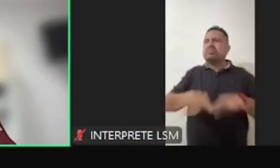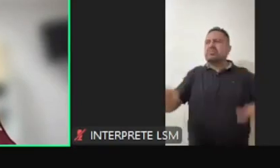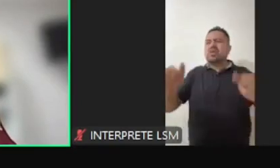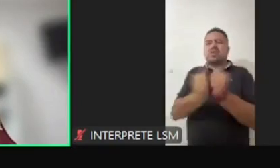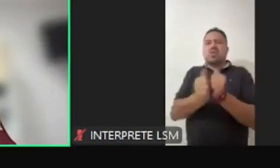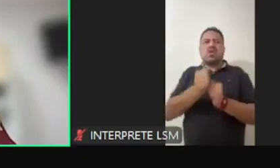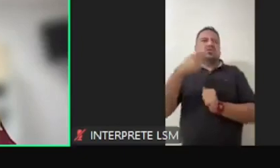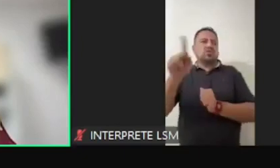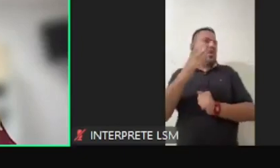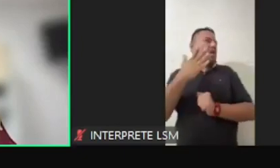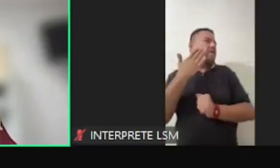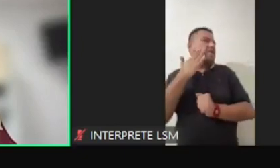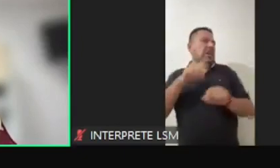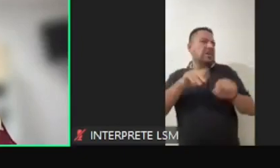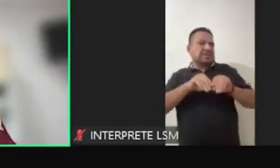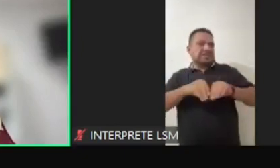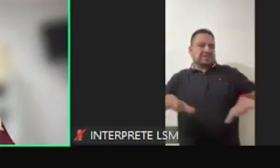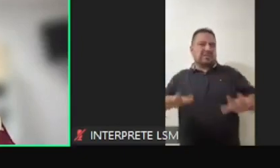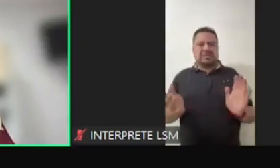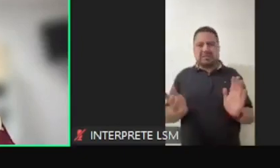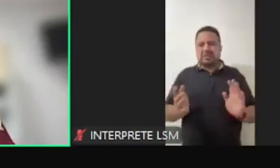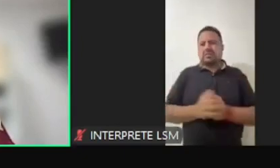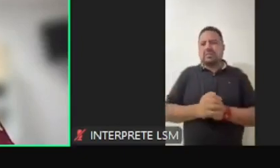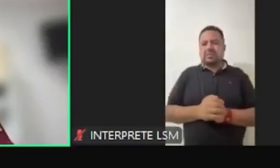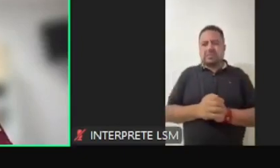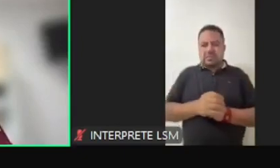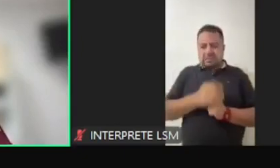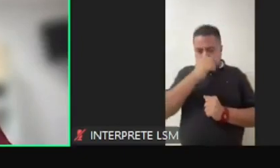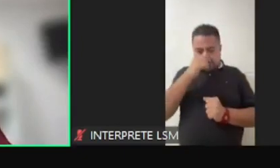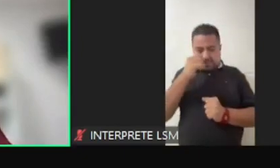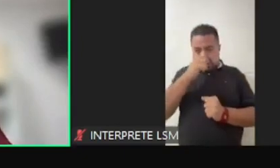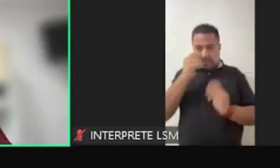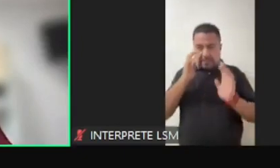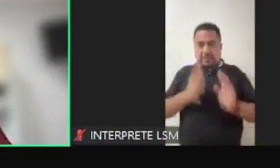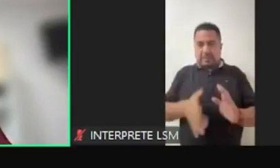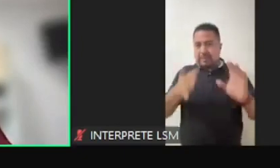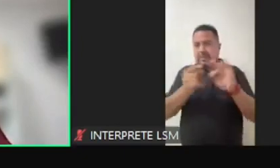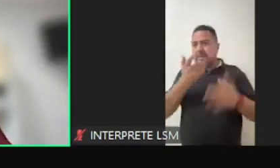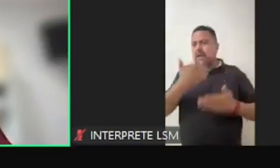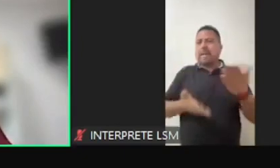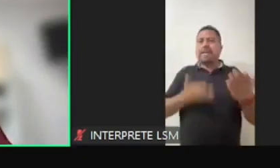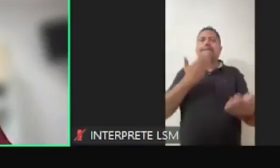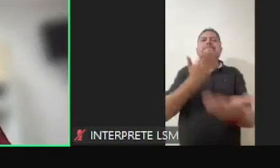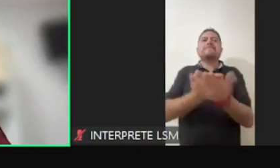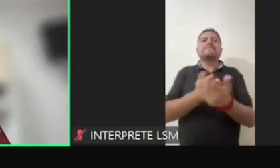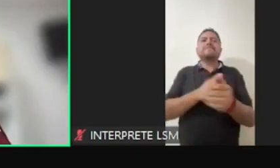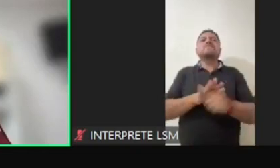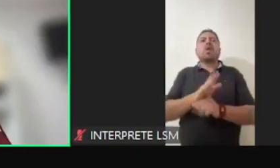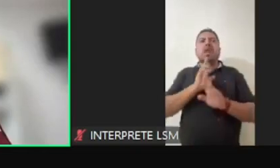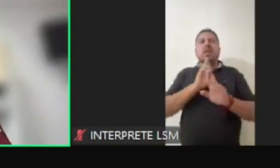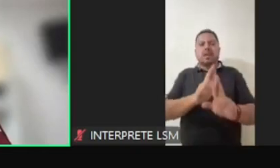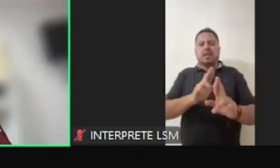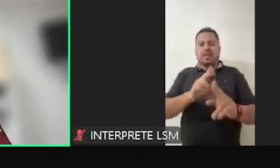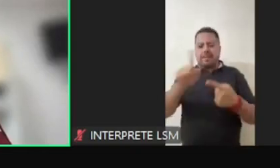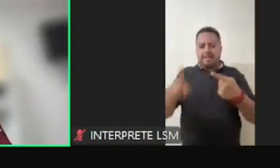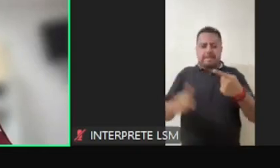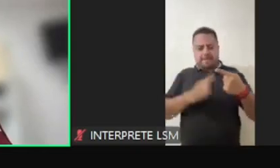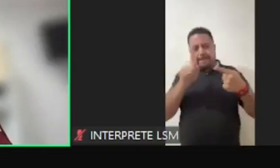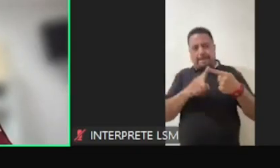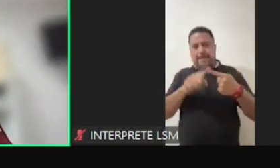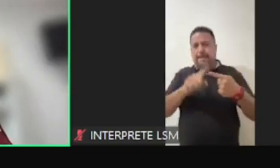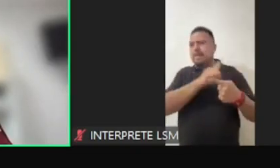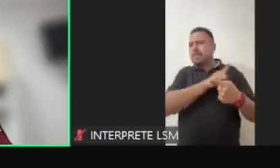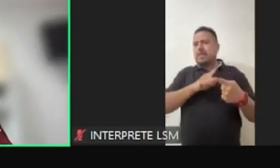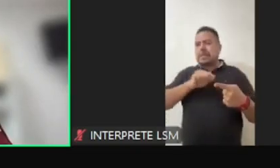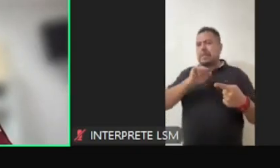su perfil personal de la red social Facebook con base en lo expuesto se Proponen los siguientes puntos resolutivos primero se declara la